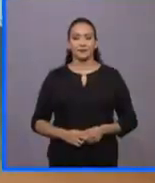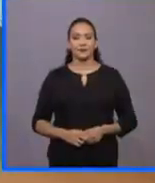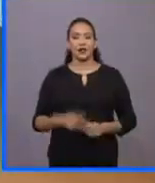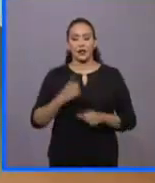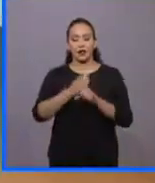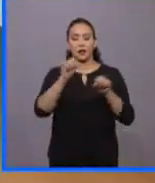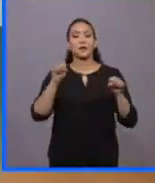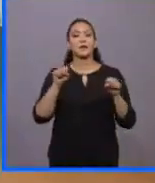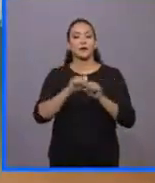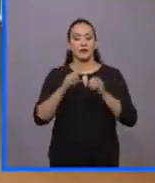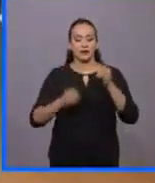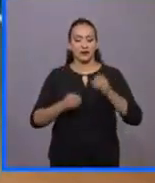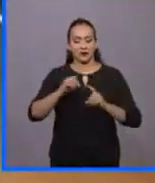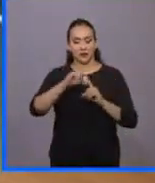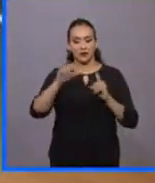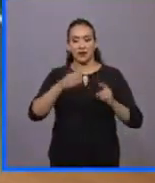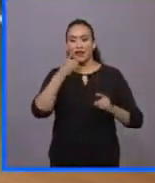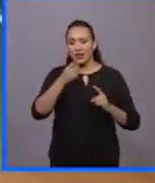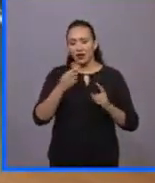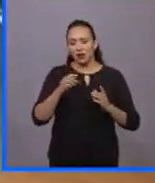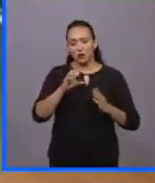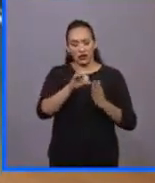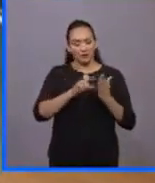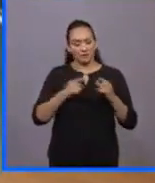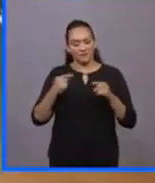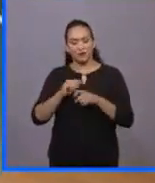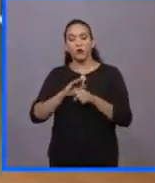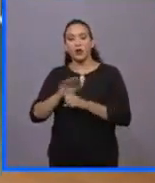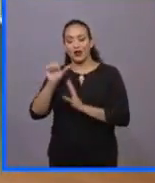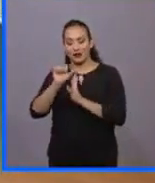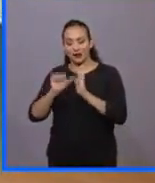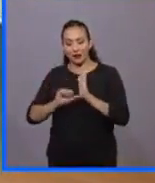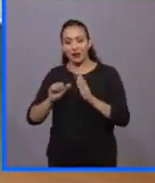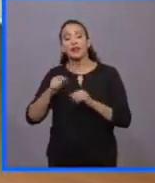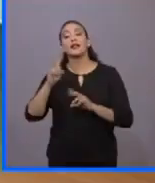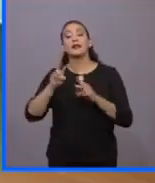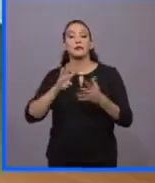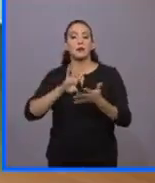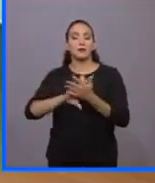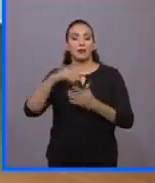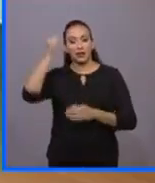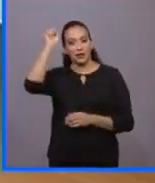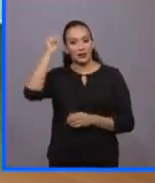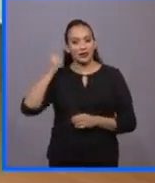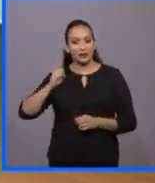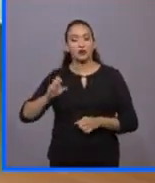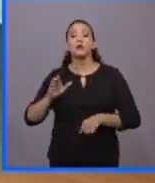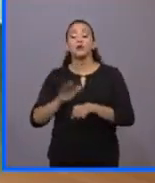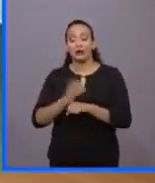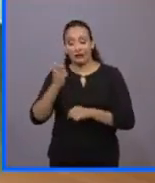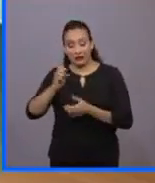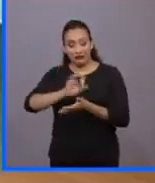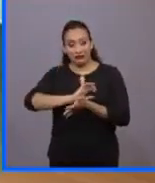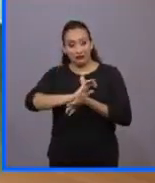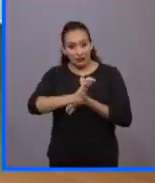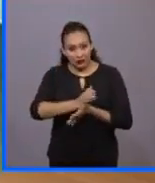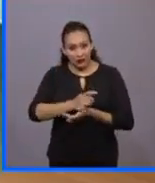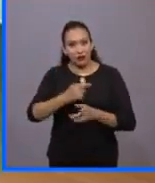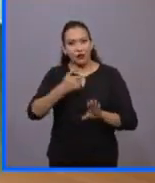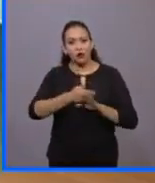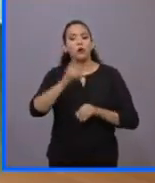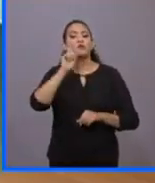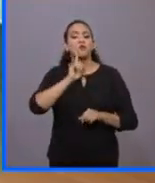La primera sala de la Corte declaró inconstitucional un artículo del Código Penal de Sinaloa por ser discriminatorio de las